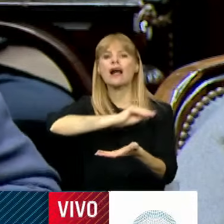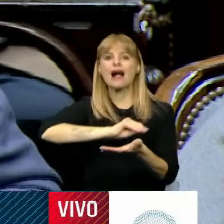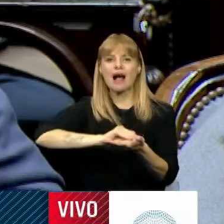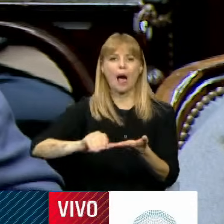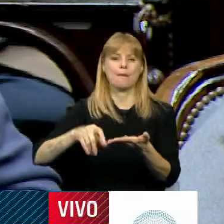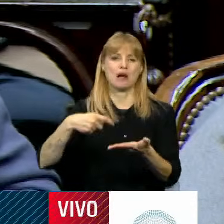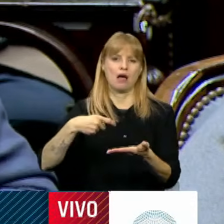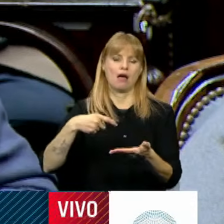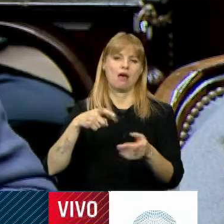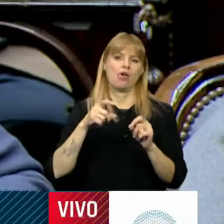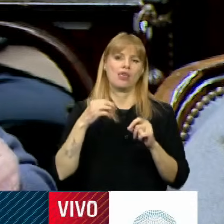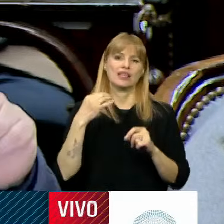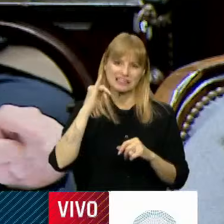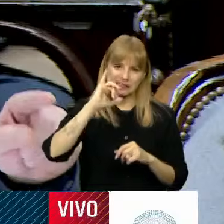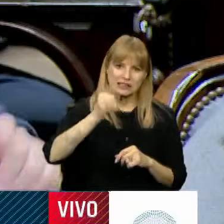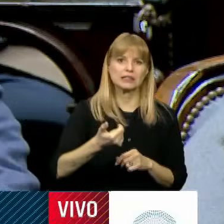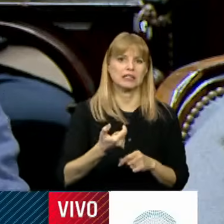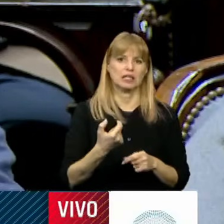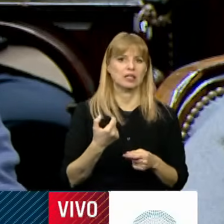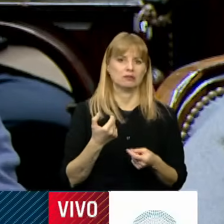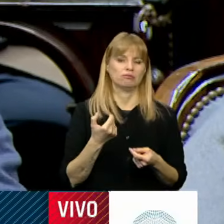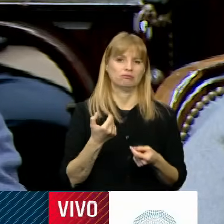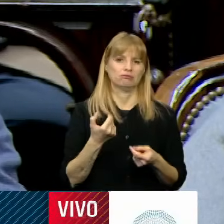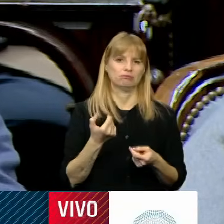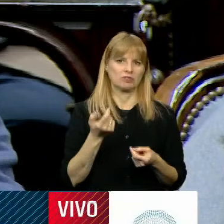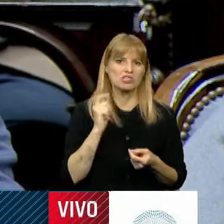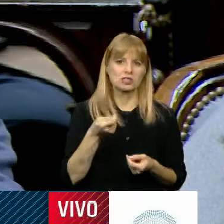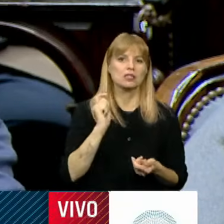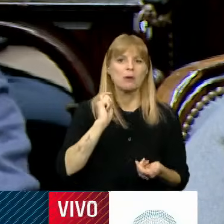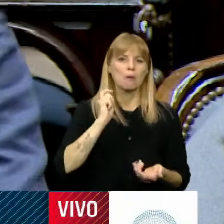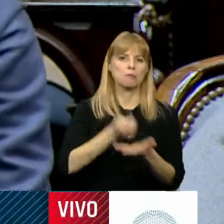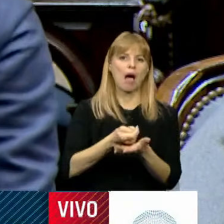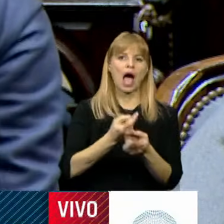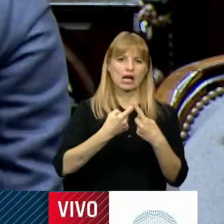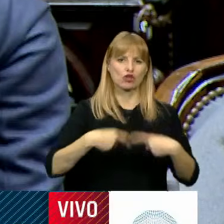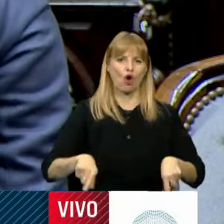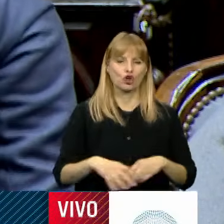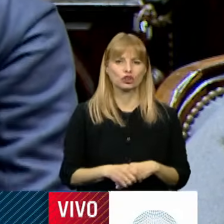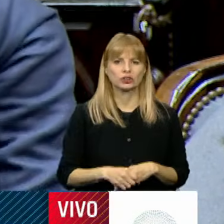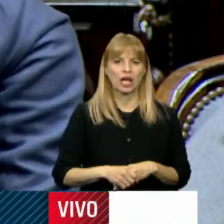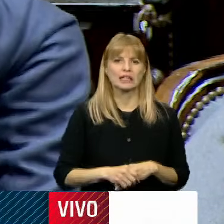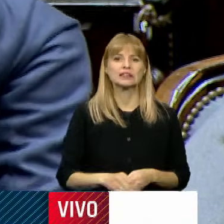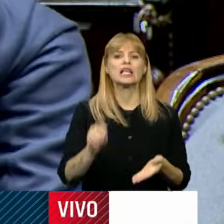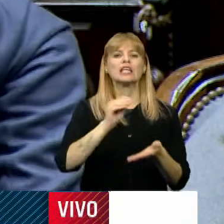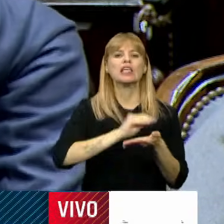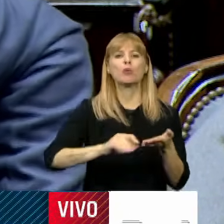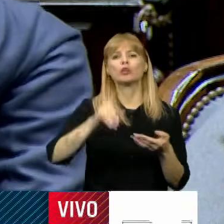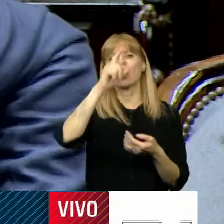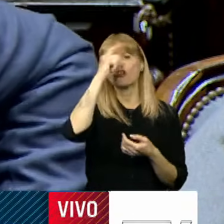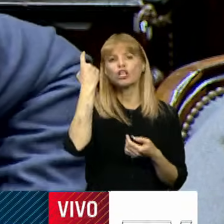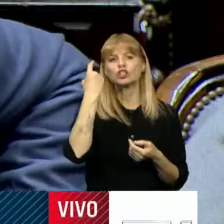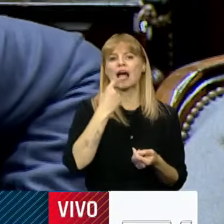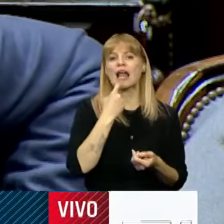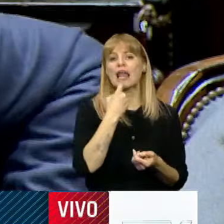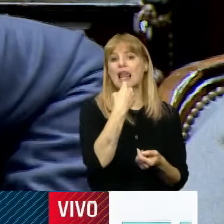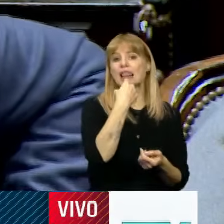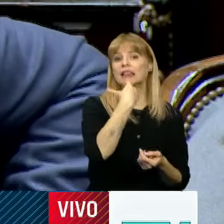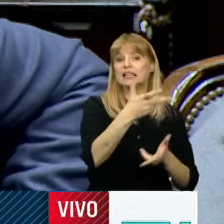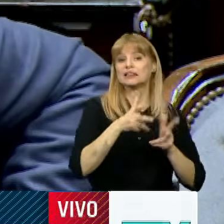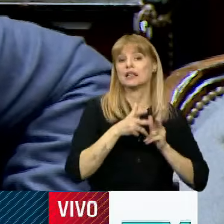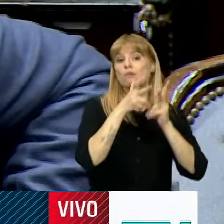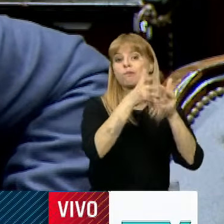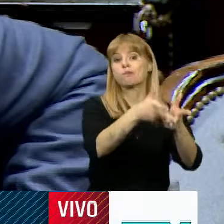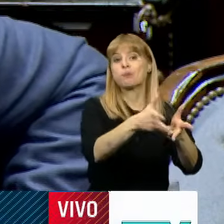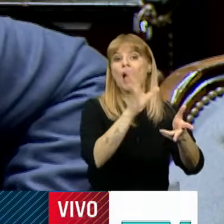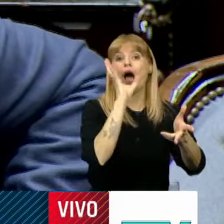sí paga costos. ¿Quién cree en los diputados nacionales que dicen una cosa y después hacen